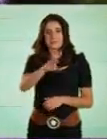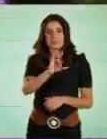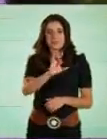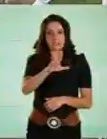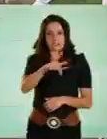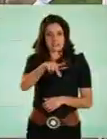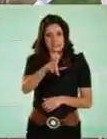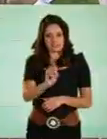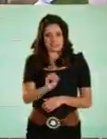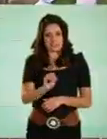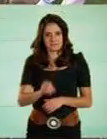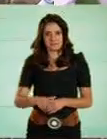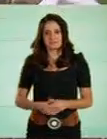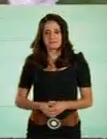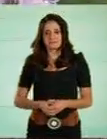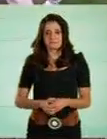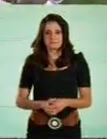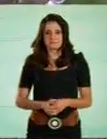Fernanda.